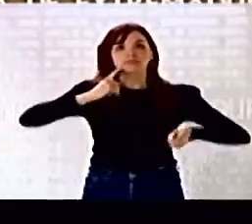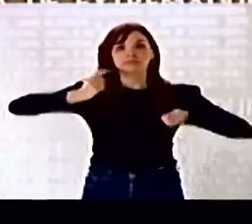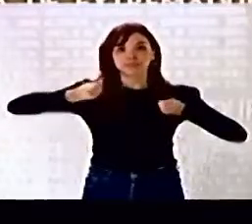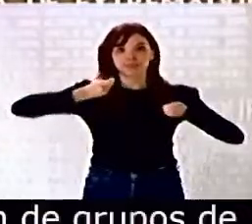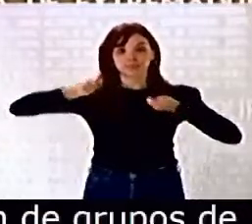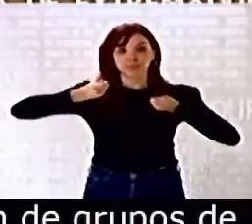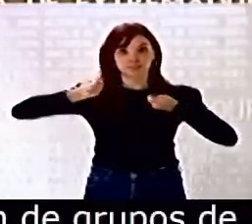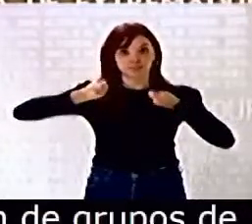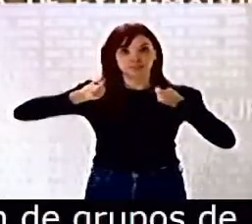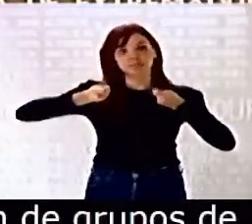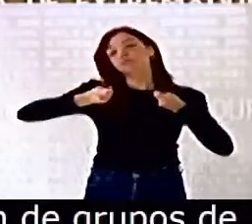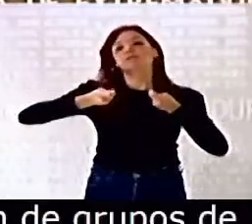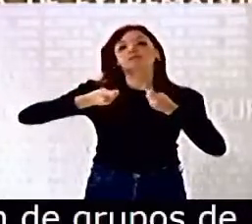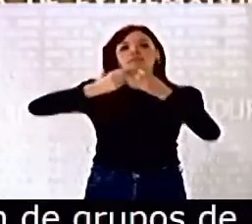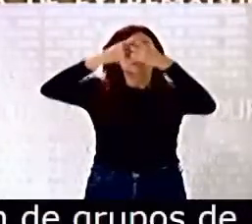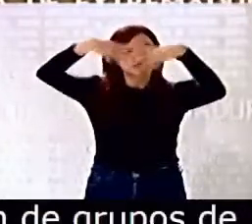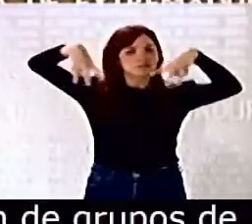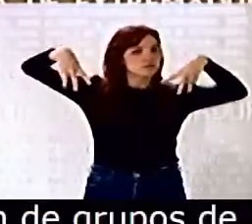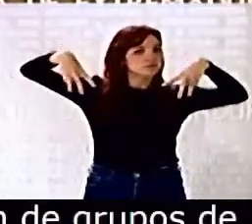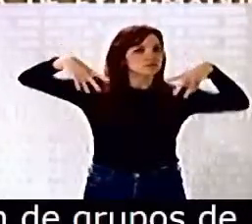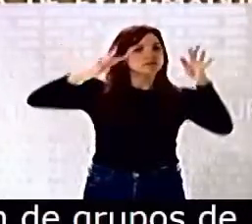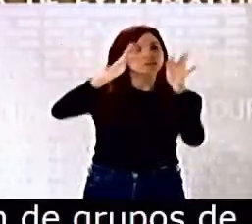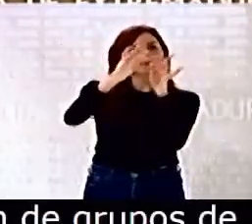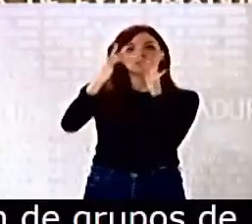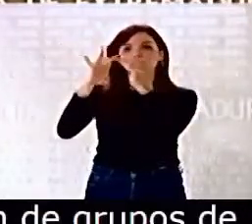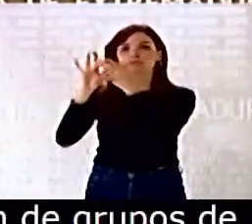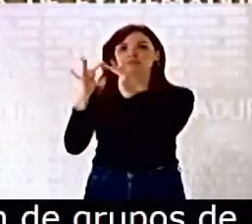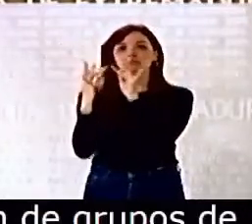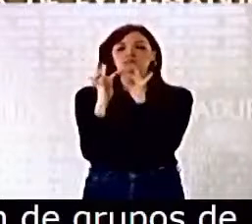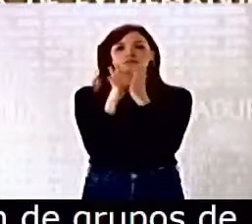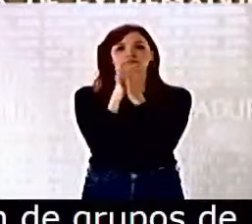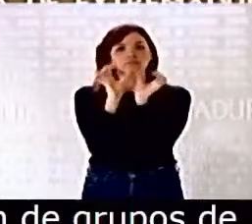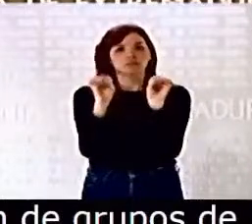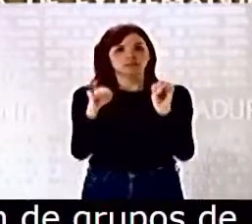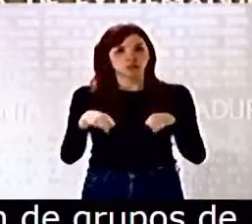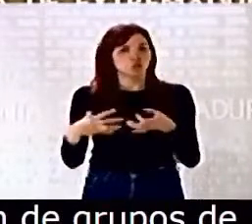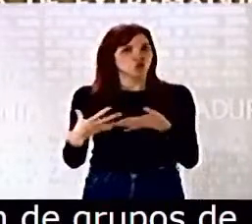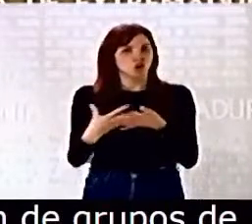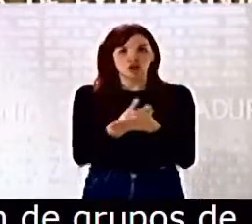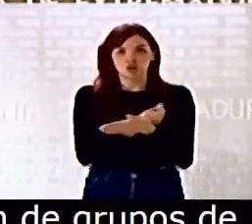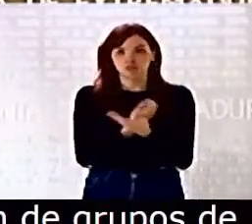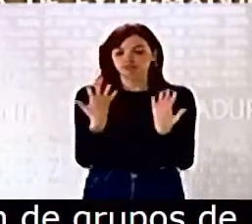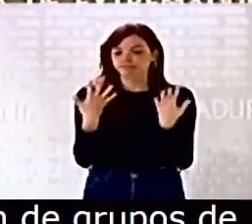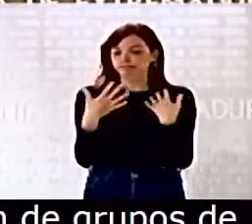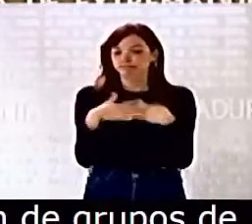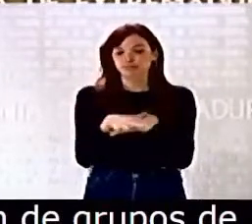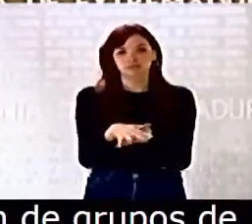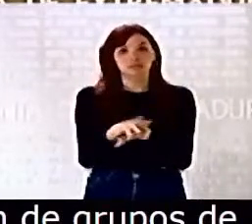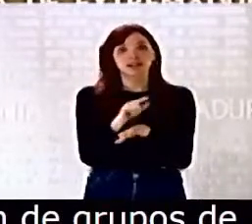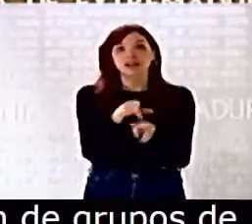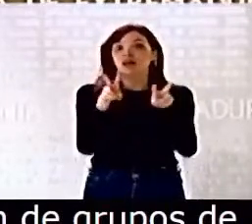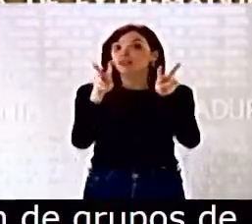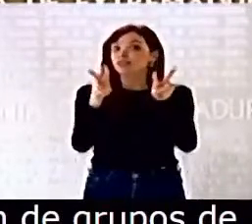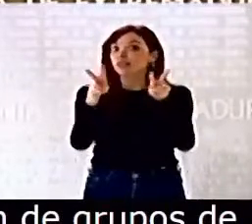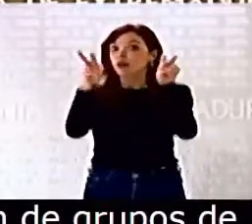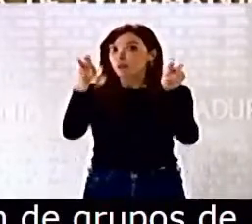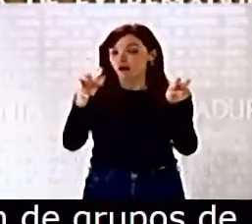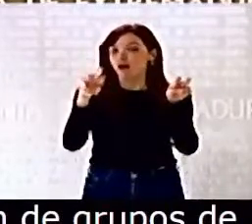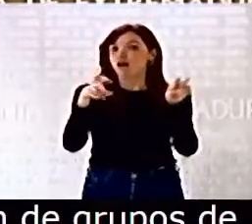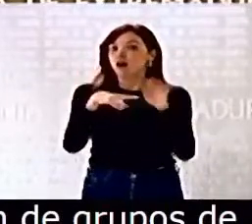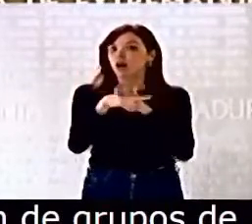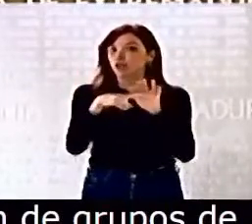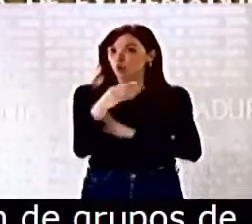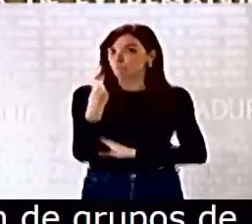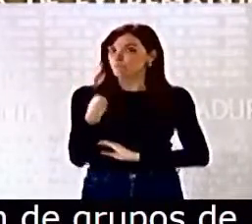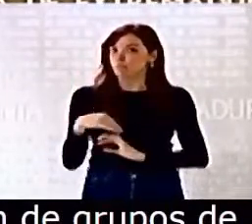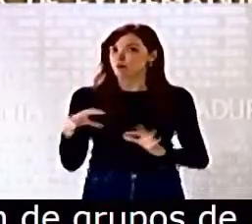vocación transversal para coordinar las materias que impliquen la gestión de esta